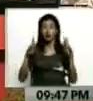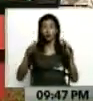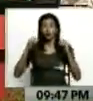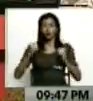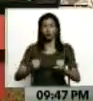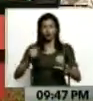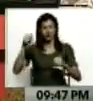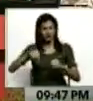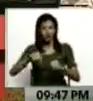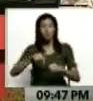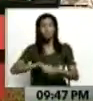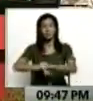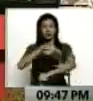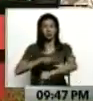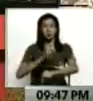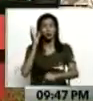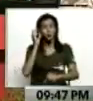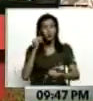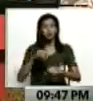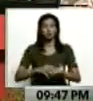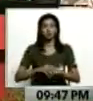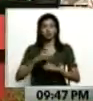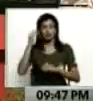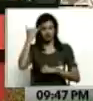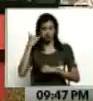de Barcelona